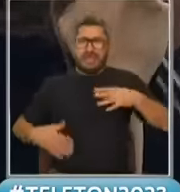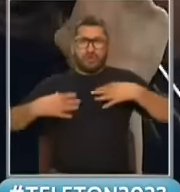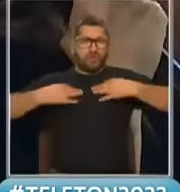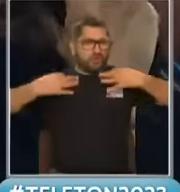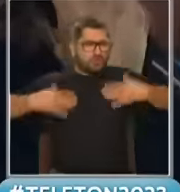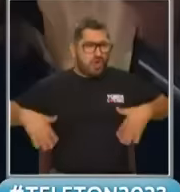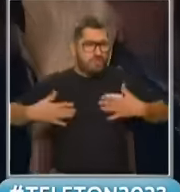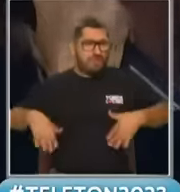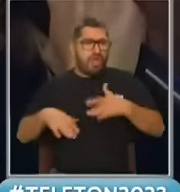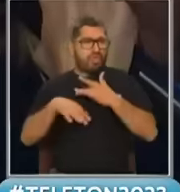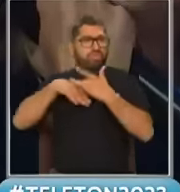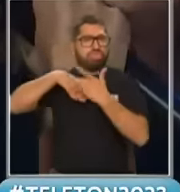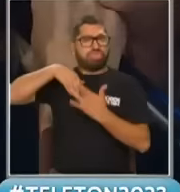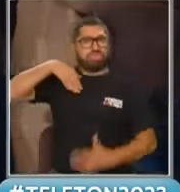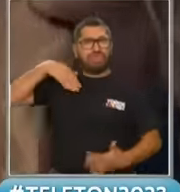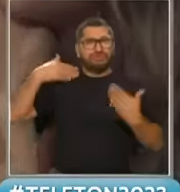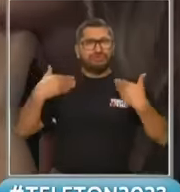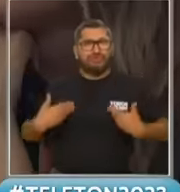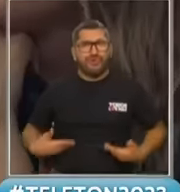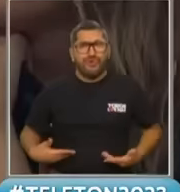Ya, pero no se pongan así.